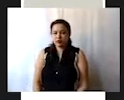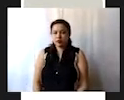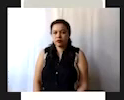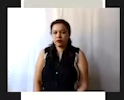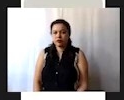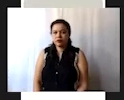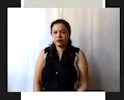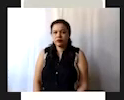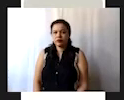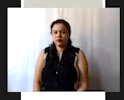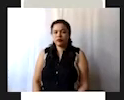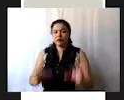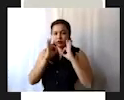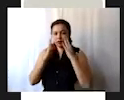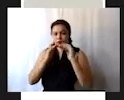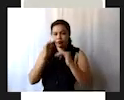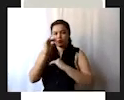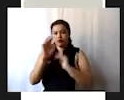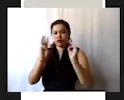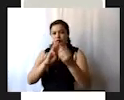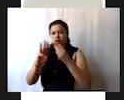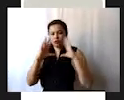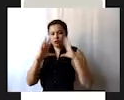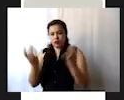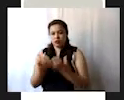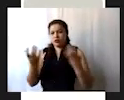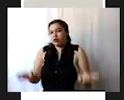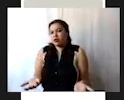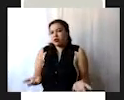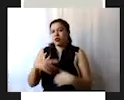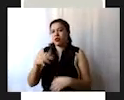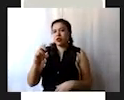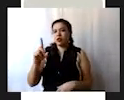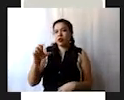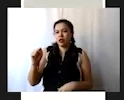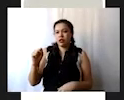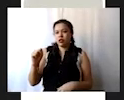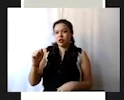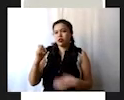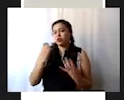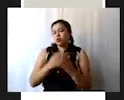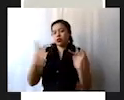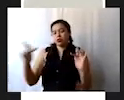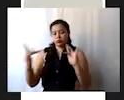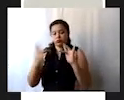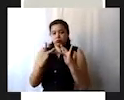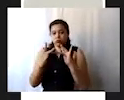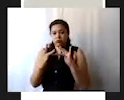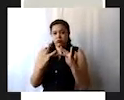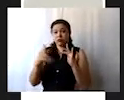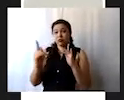el modelo de los límites planetarios, pues bueno, los ODS son nada más un vínculo, sin embargo, no son